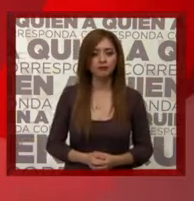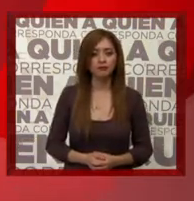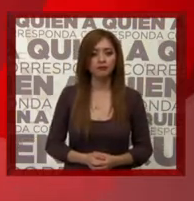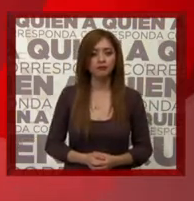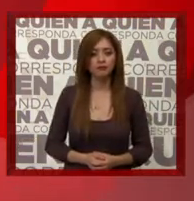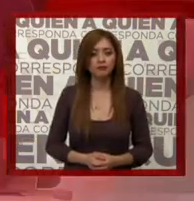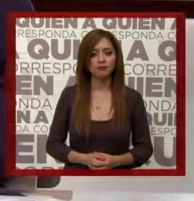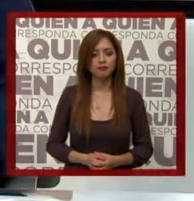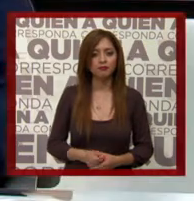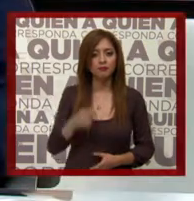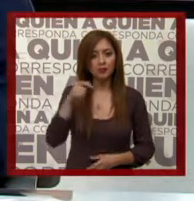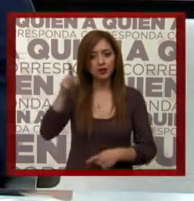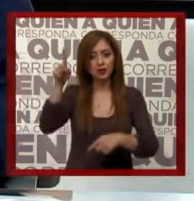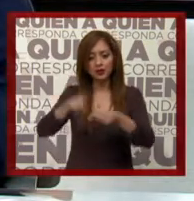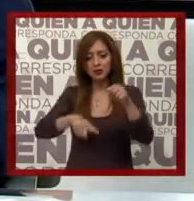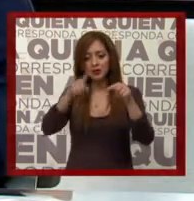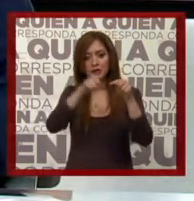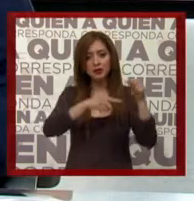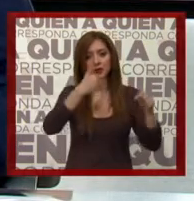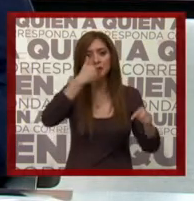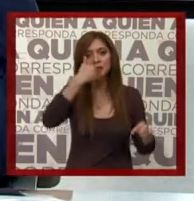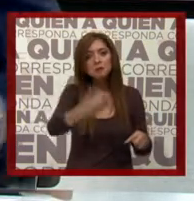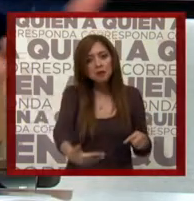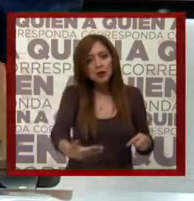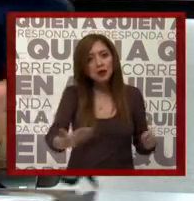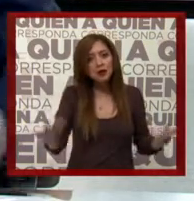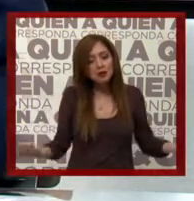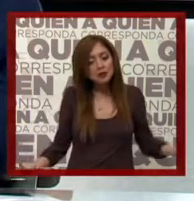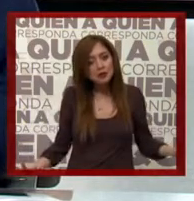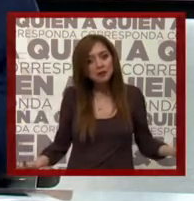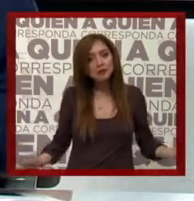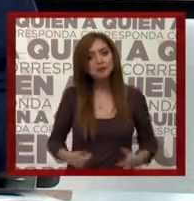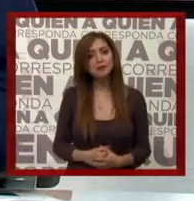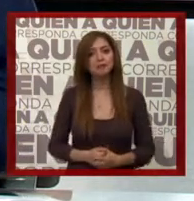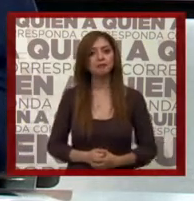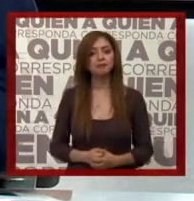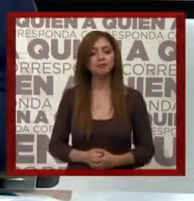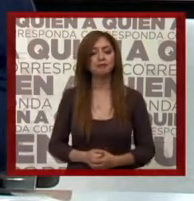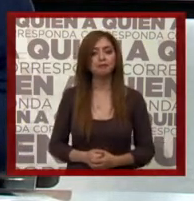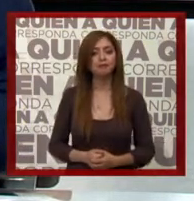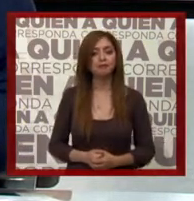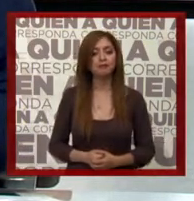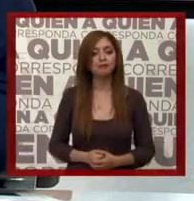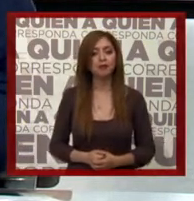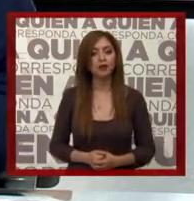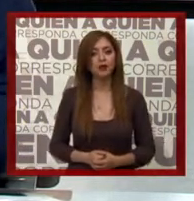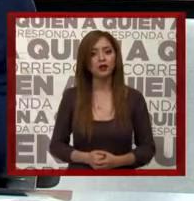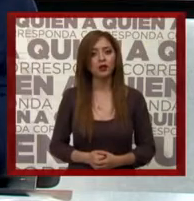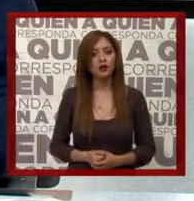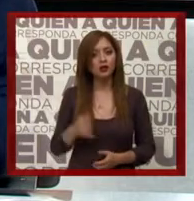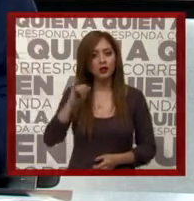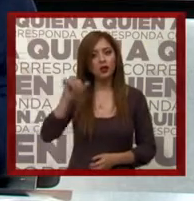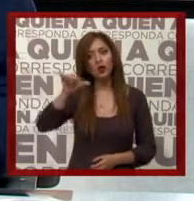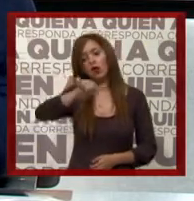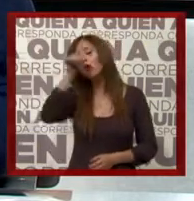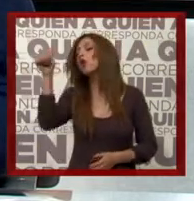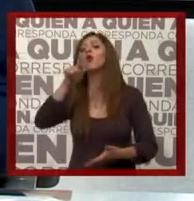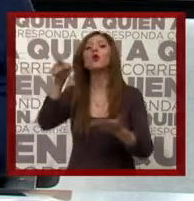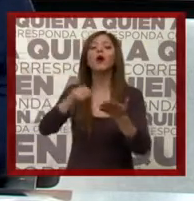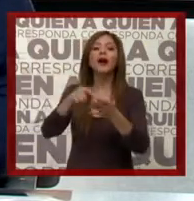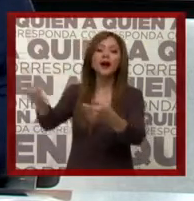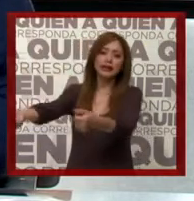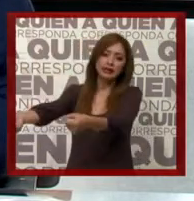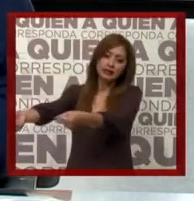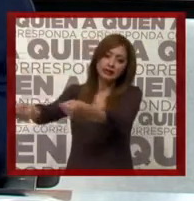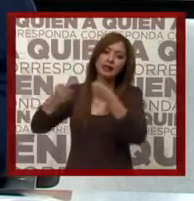Sí lo quitaron con cuidado. O sea, sí lo quitaron bien. Porque tenemos otros casos que les hacen eso cuando les